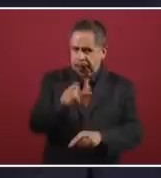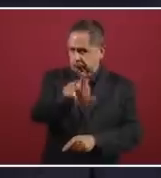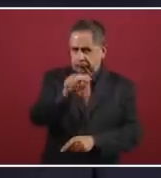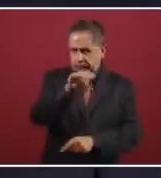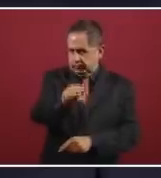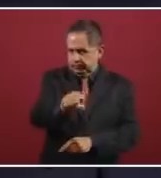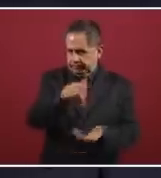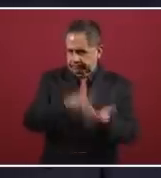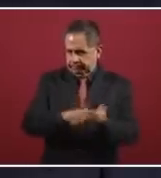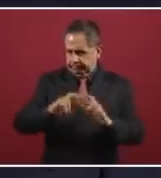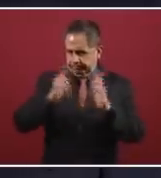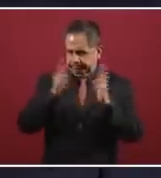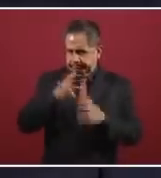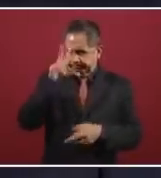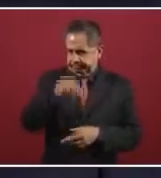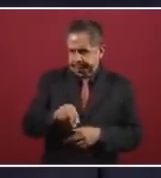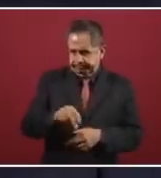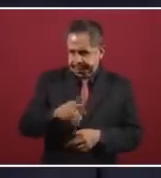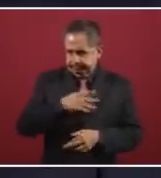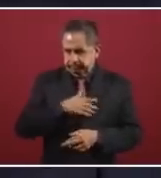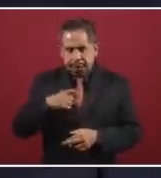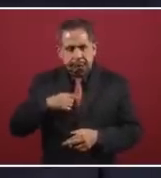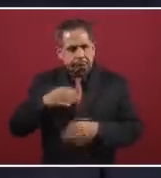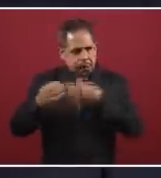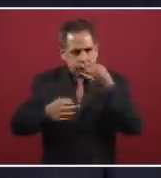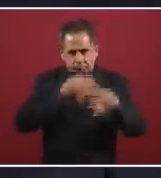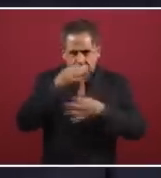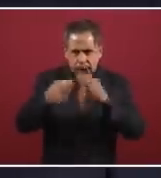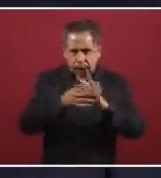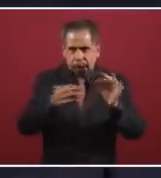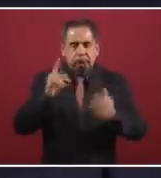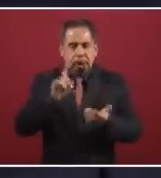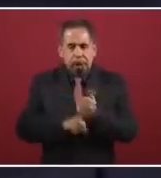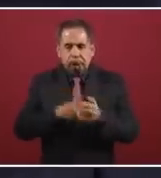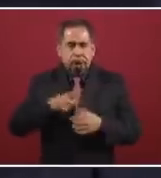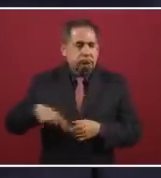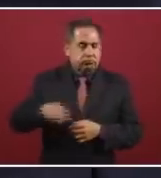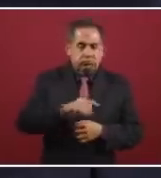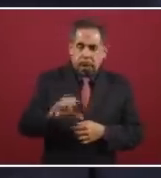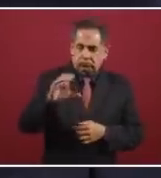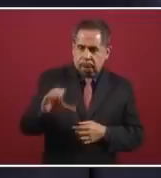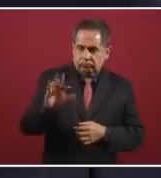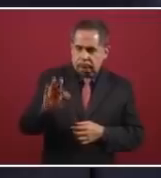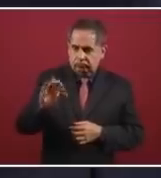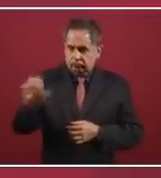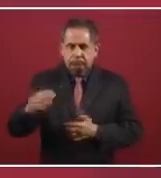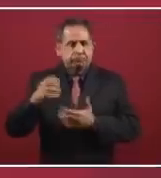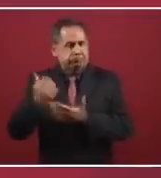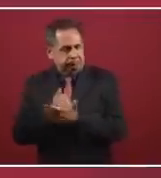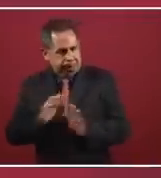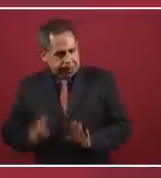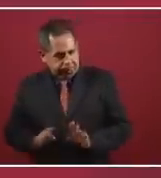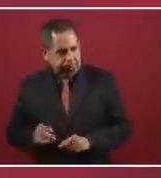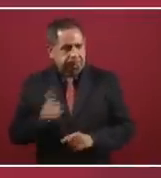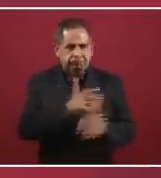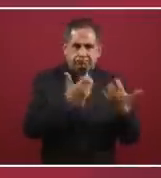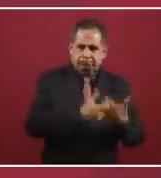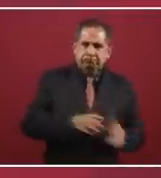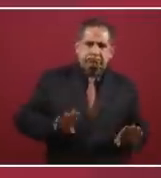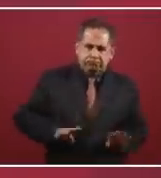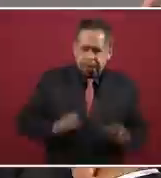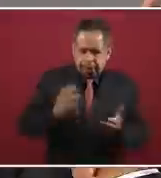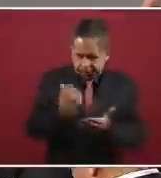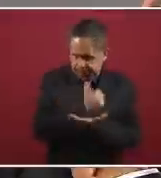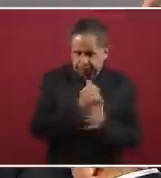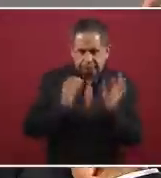reunión, porque definitivamente lo que hay que comunicar es que tanto la Comisión Federal de Electricidad gana, las compañías ganan, pero